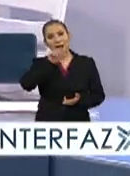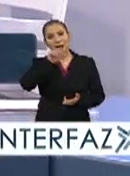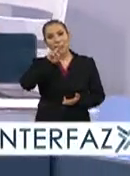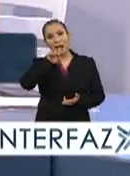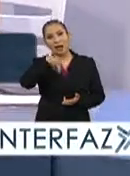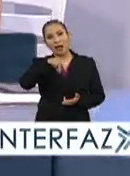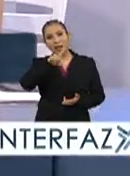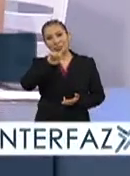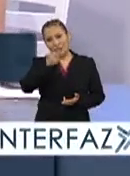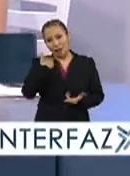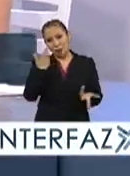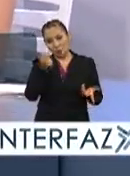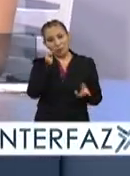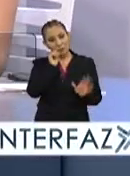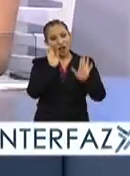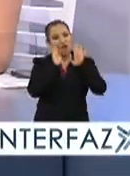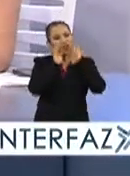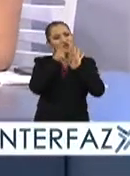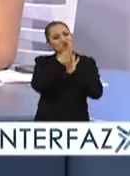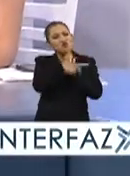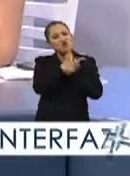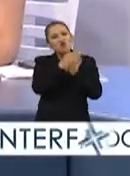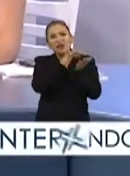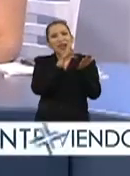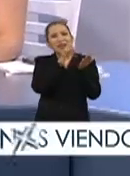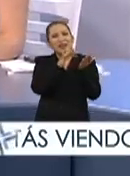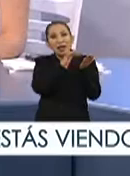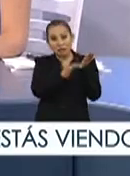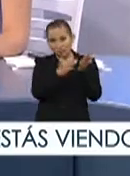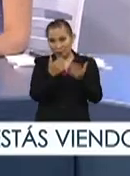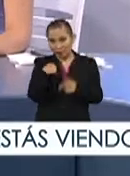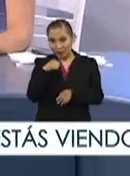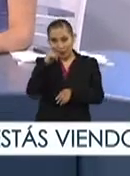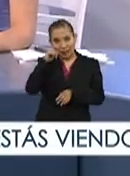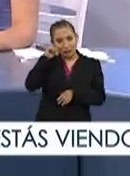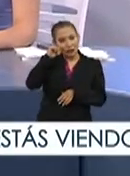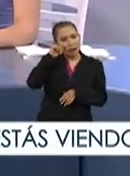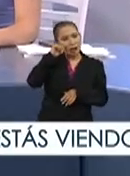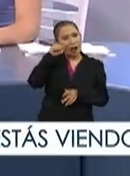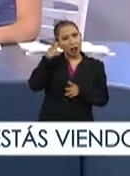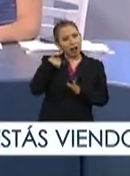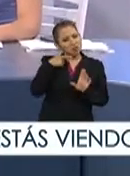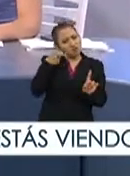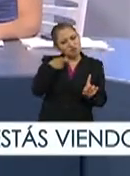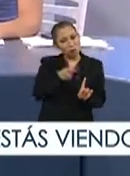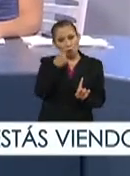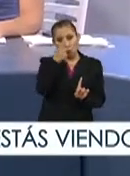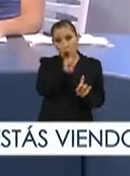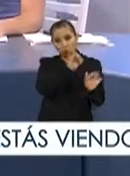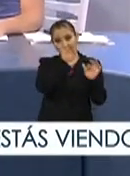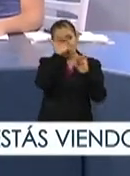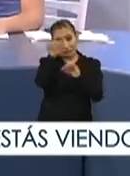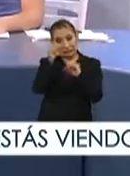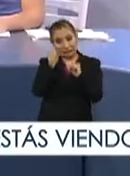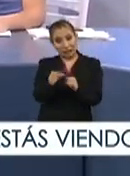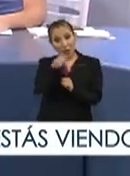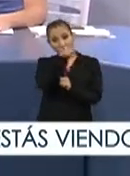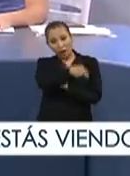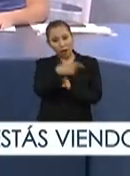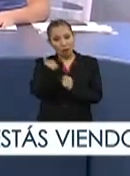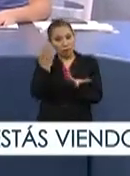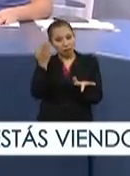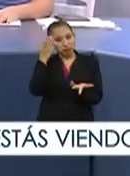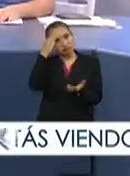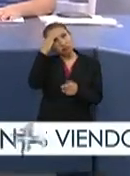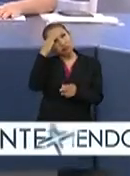a confesarnos pues lo que está leyendo. Pero bueno, ayer hubo particularmente un evento que seguramente marcó